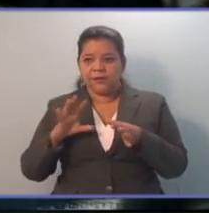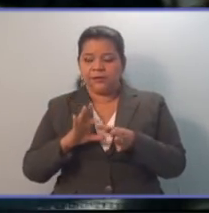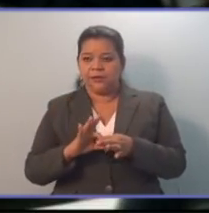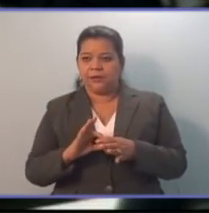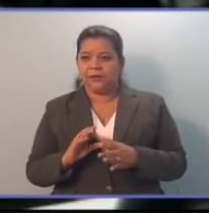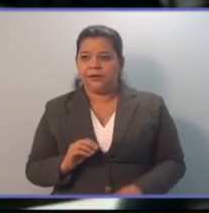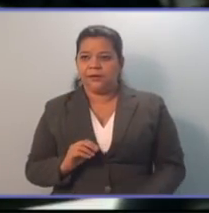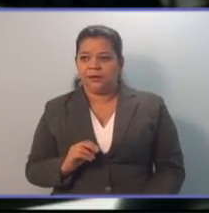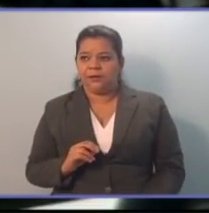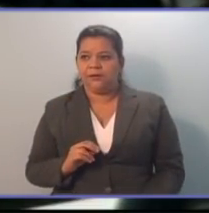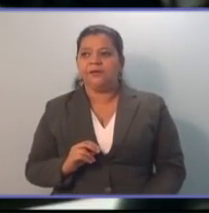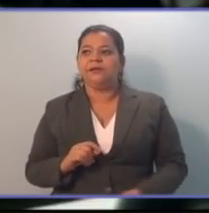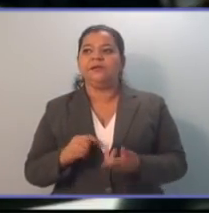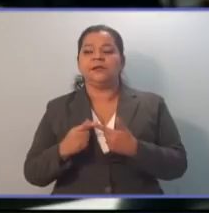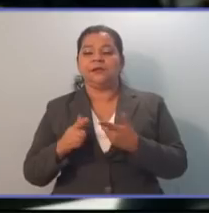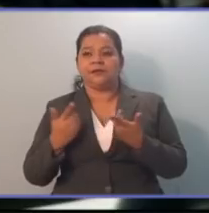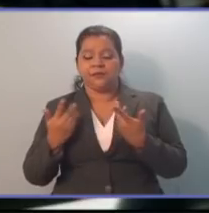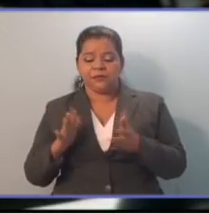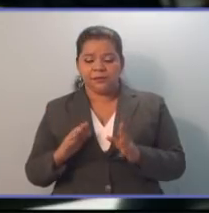Y